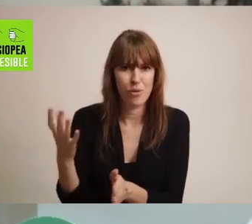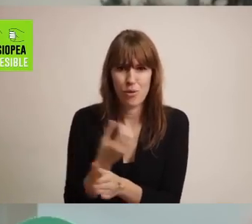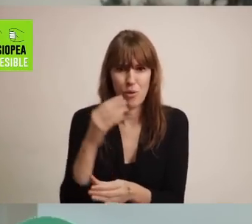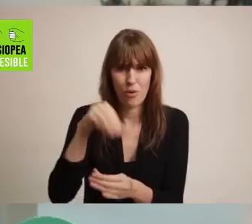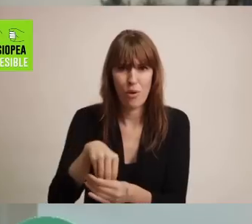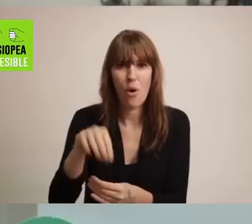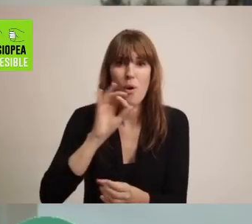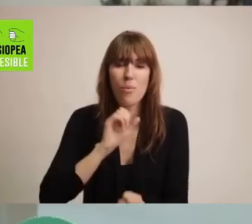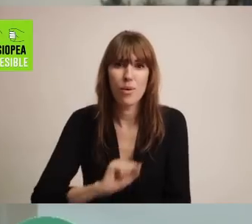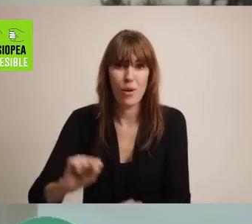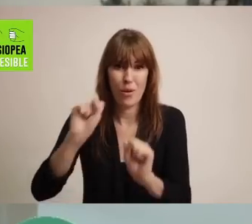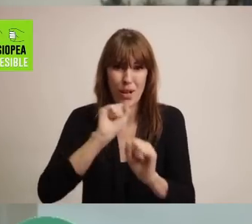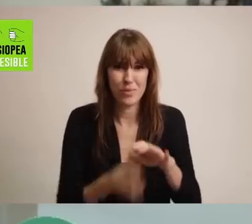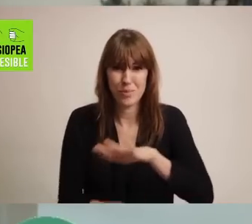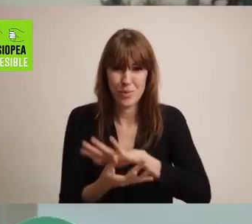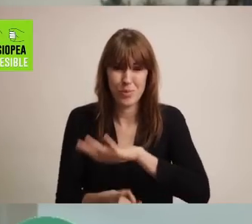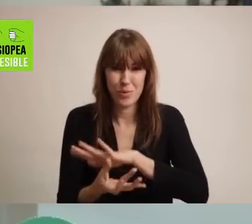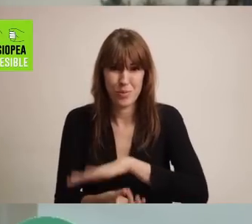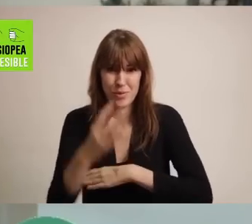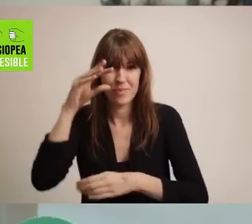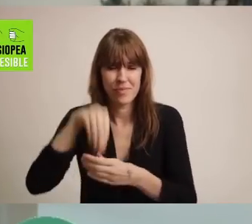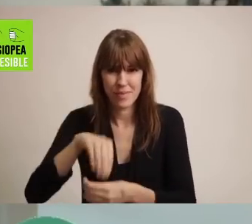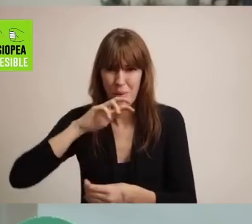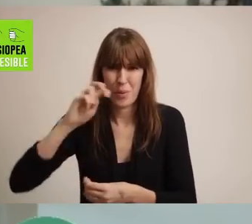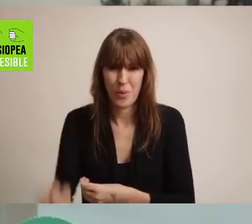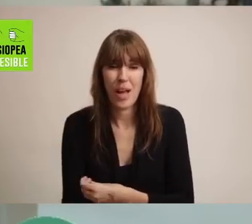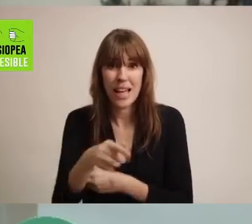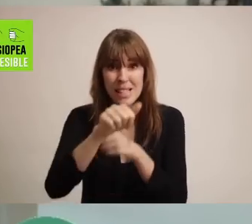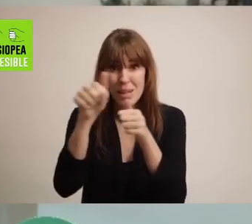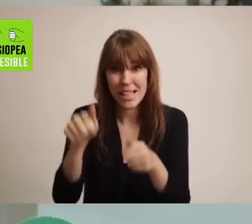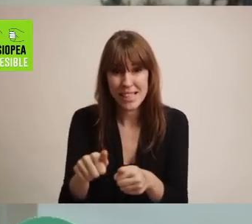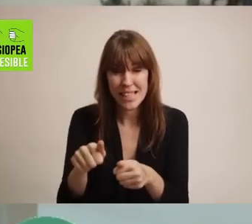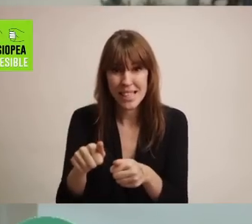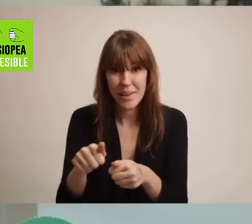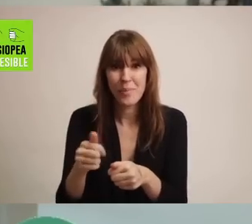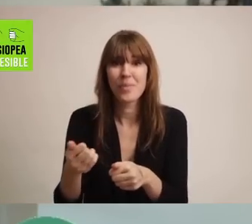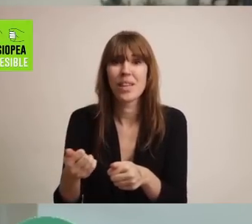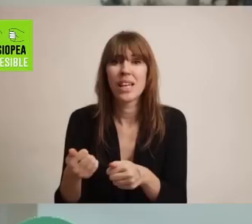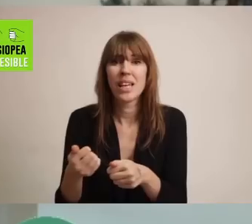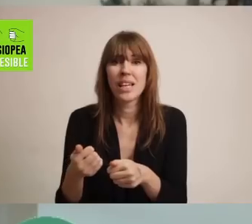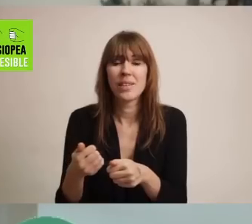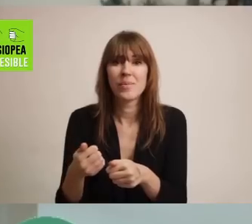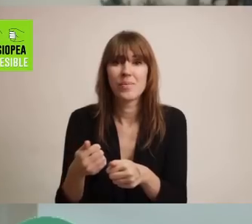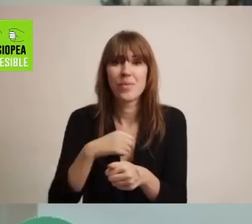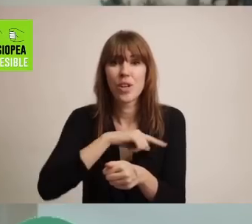los bloqueos que se vayan formando, etcétera, etcétera. Y es una plantilla idéntica a nuestro doble